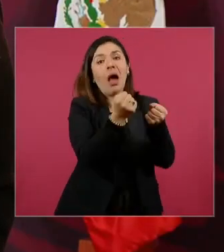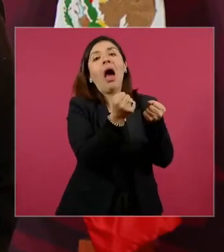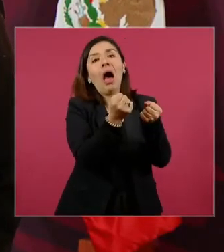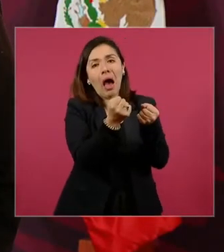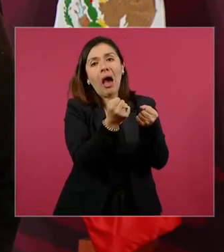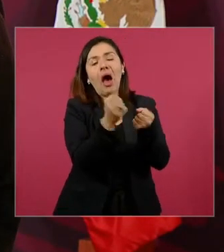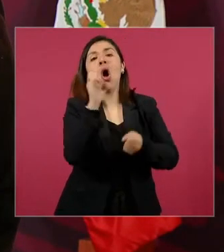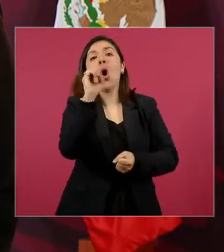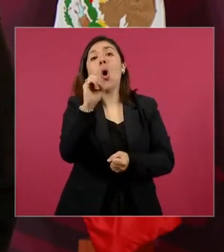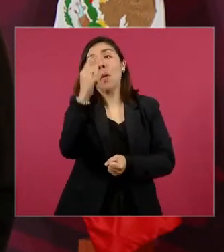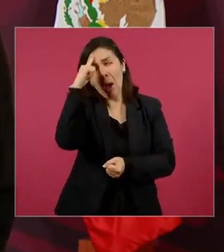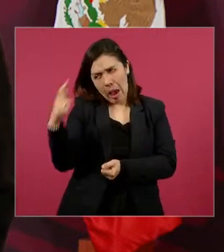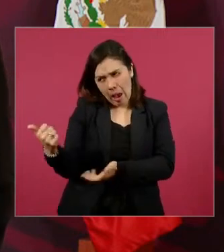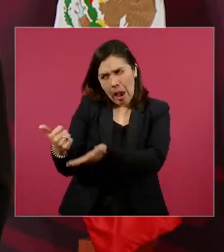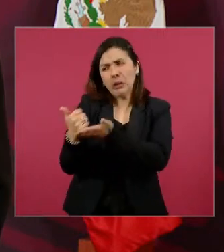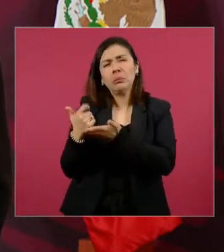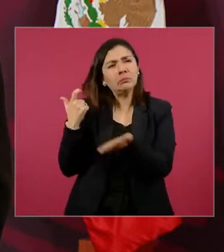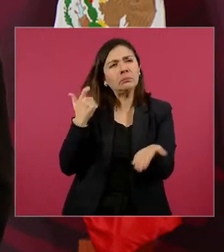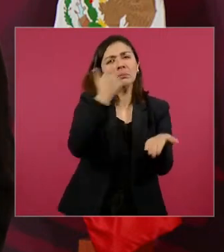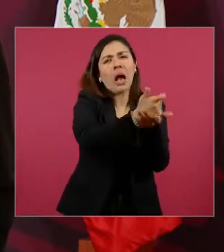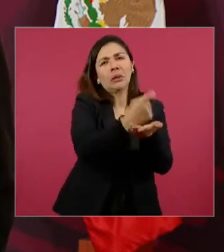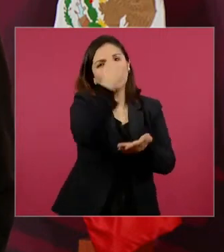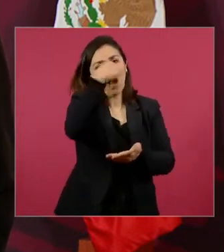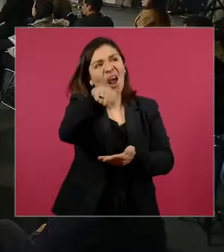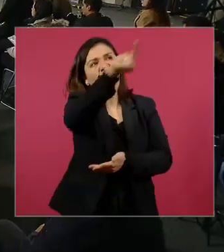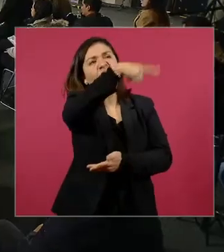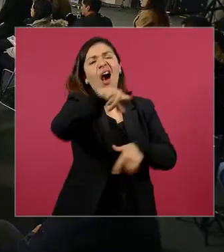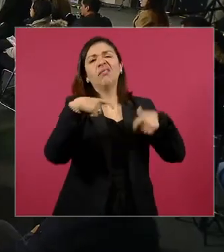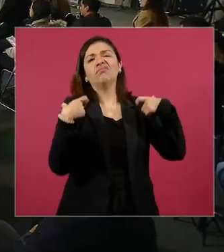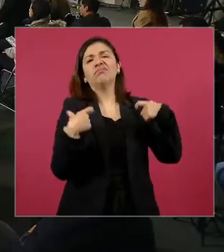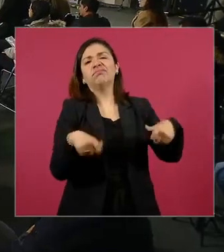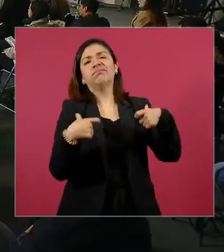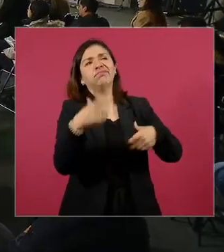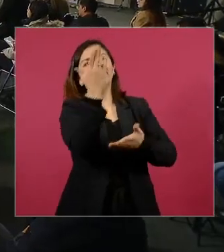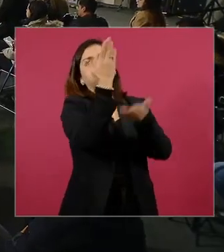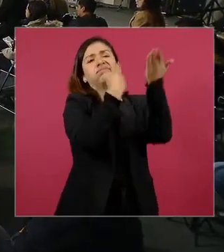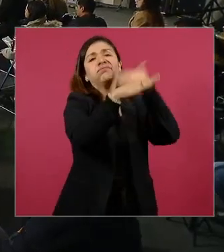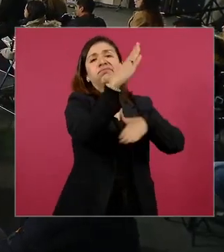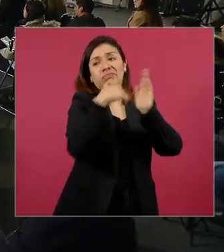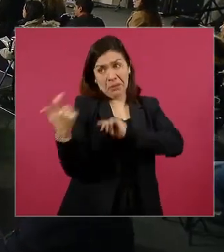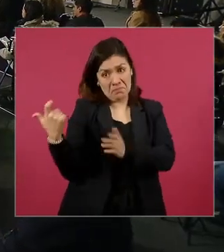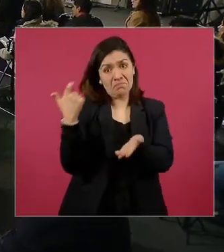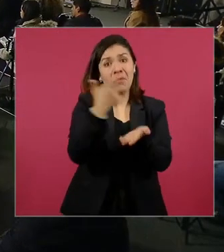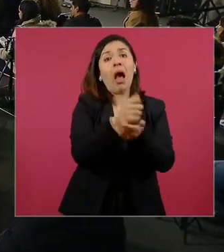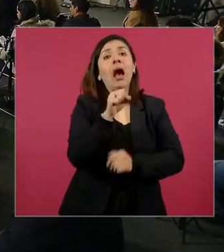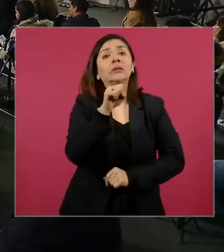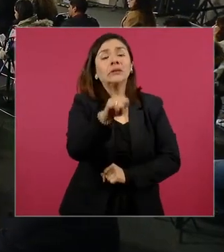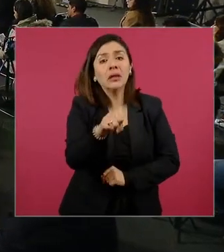para subsidiar a los potentados, para que